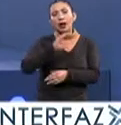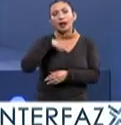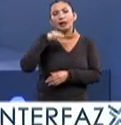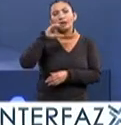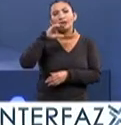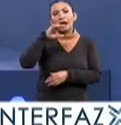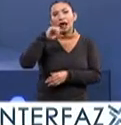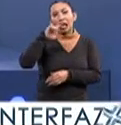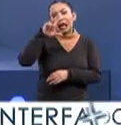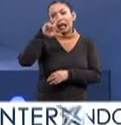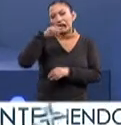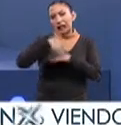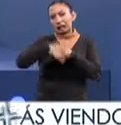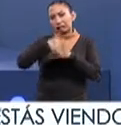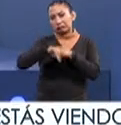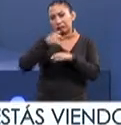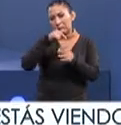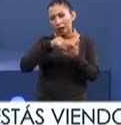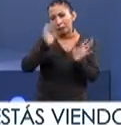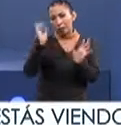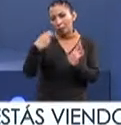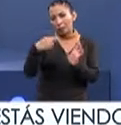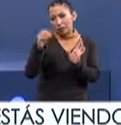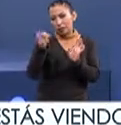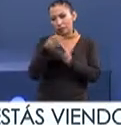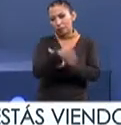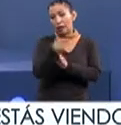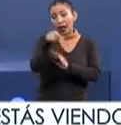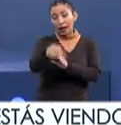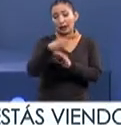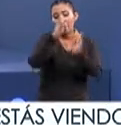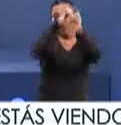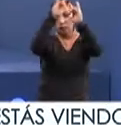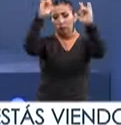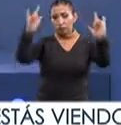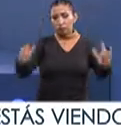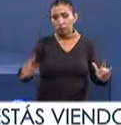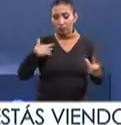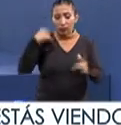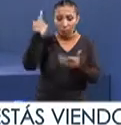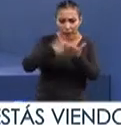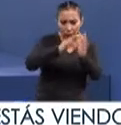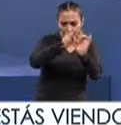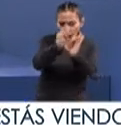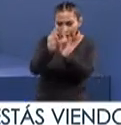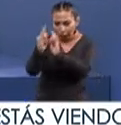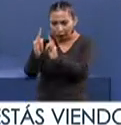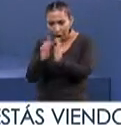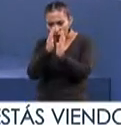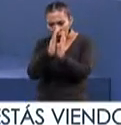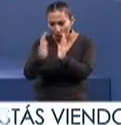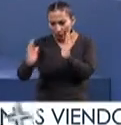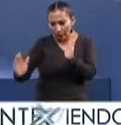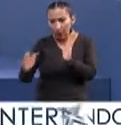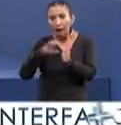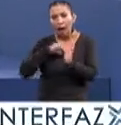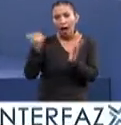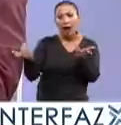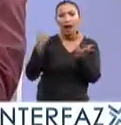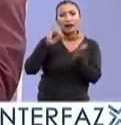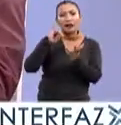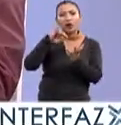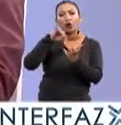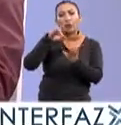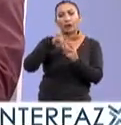conocido como El Queso. Ahí es donde van a estar unas carpas con unos stands y bueno, va a estar